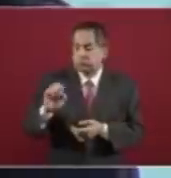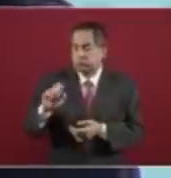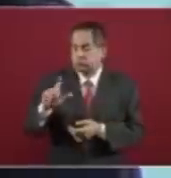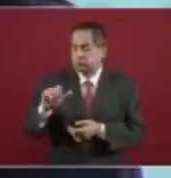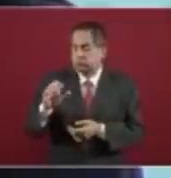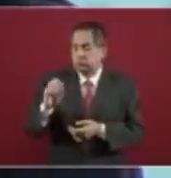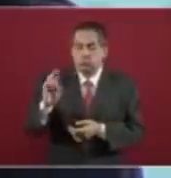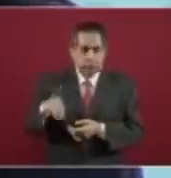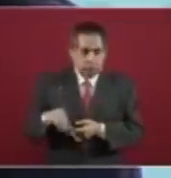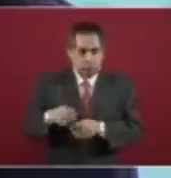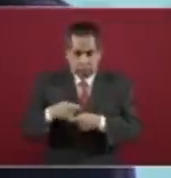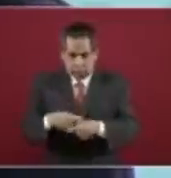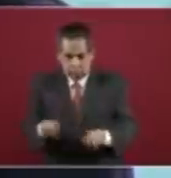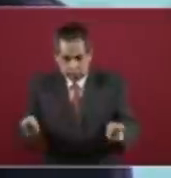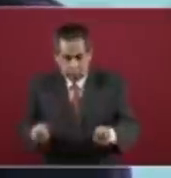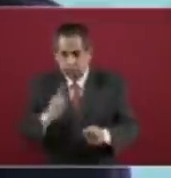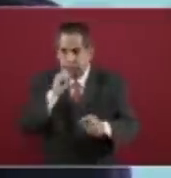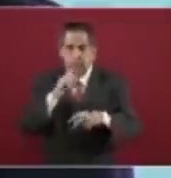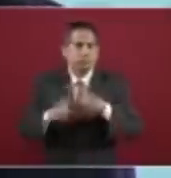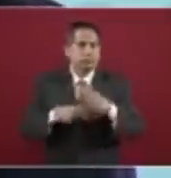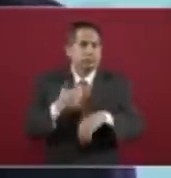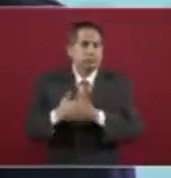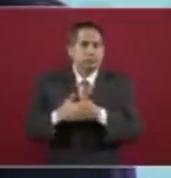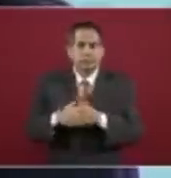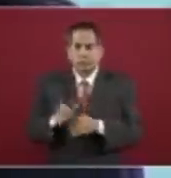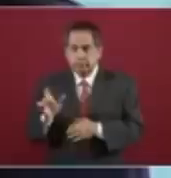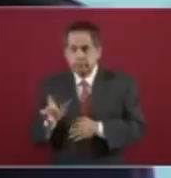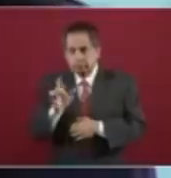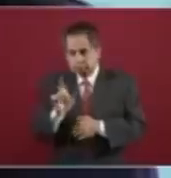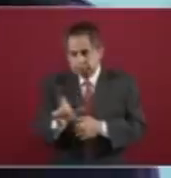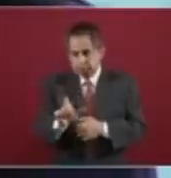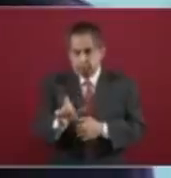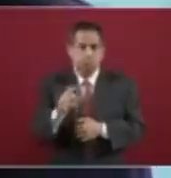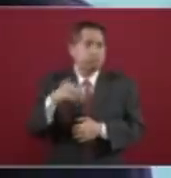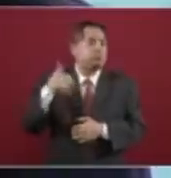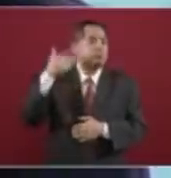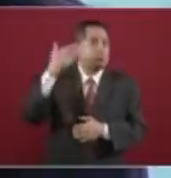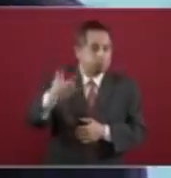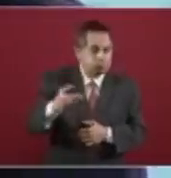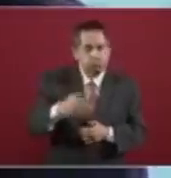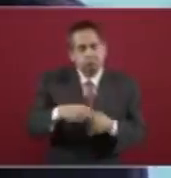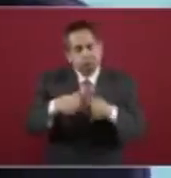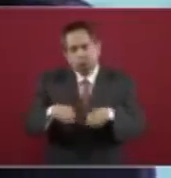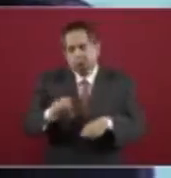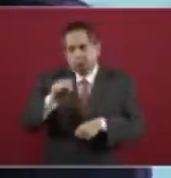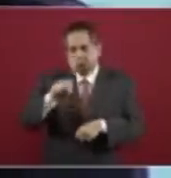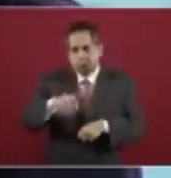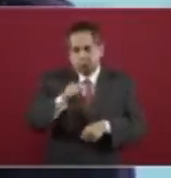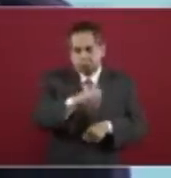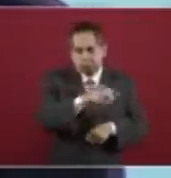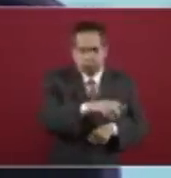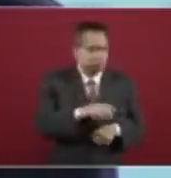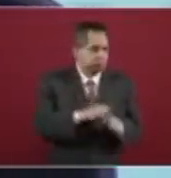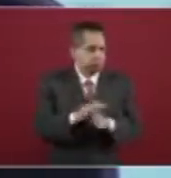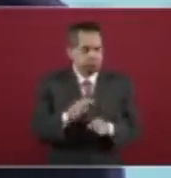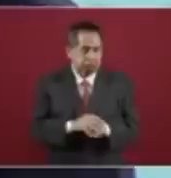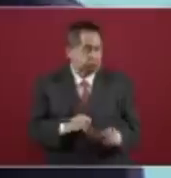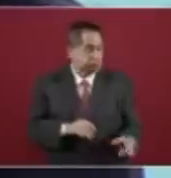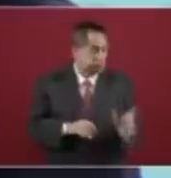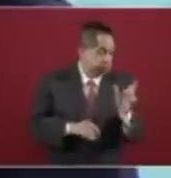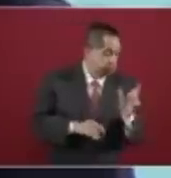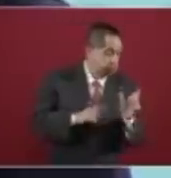a la vez vamos a entregar las tarjetas para que los siguientes pagos podamos tener ya el proceso